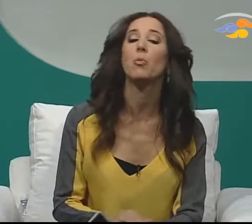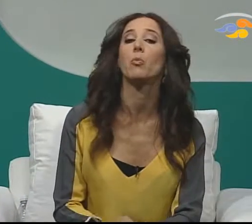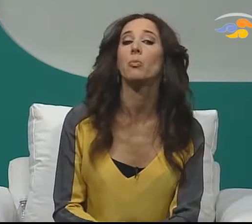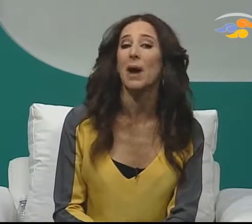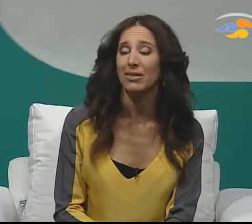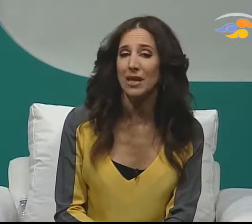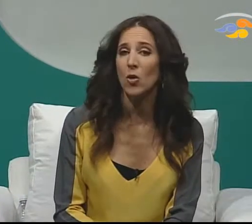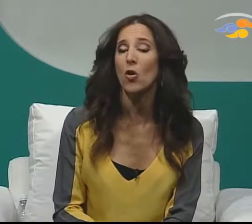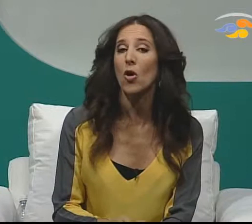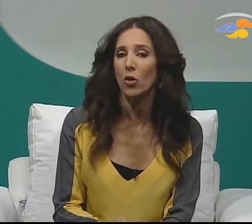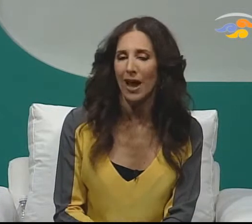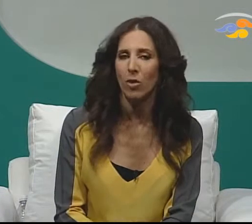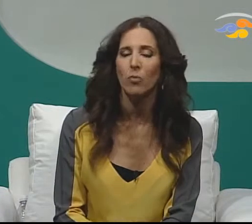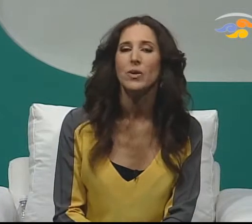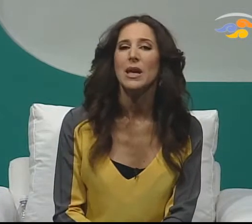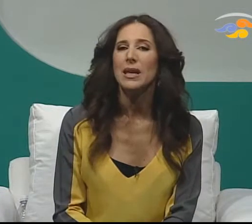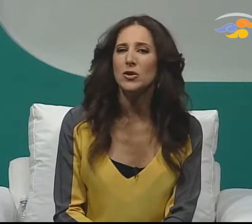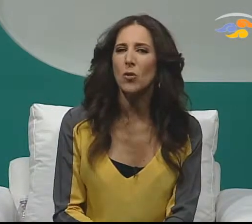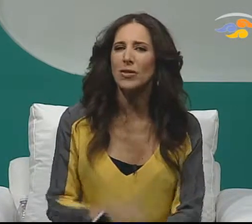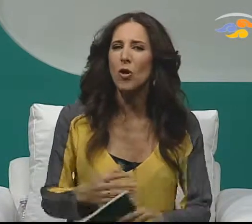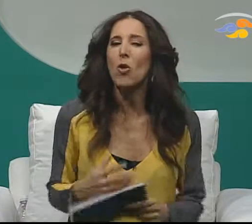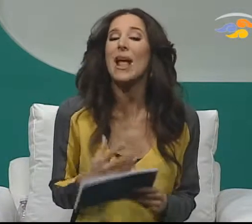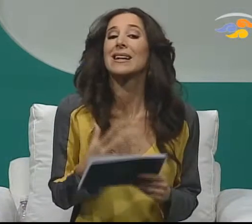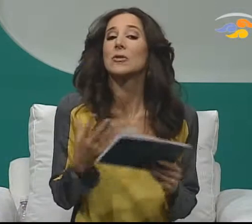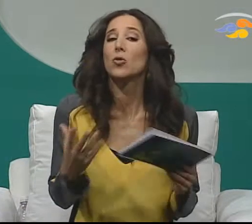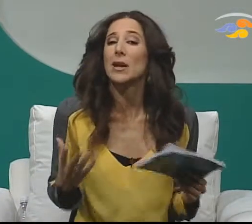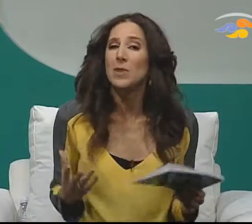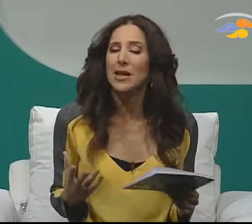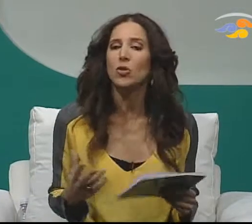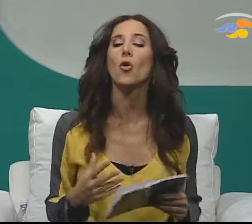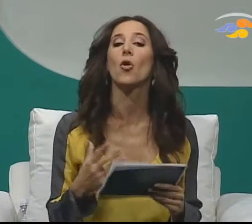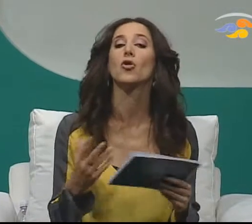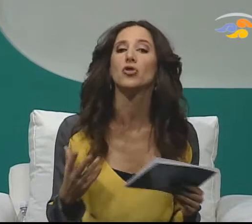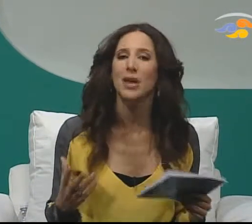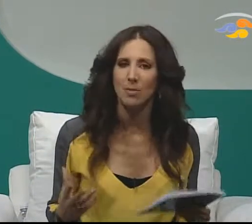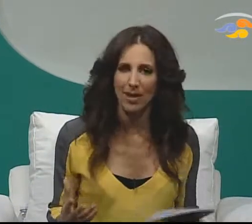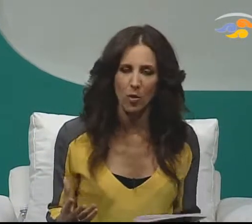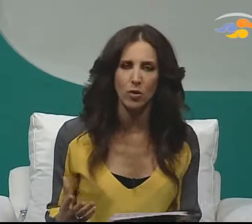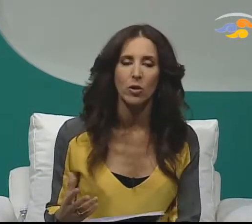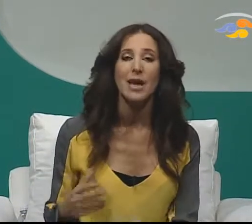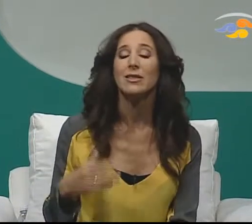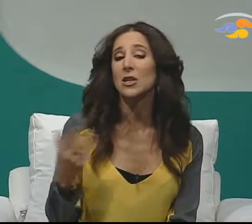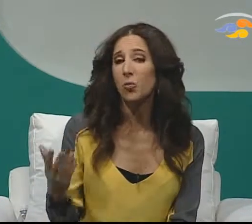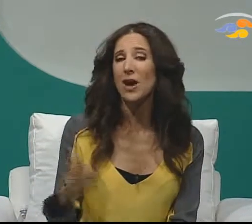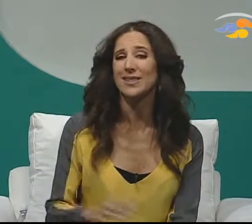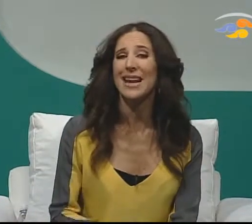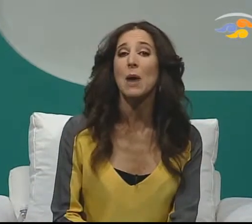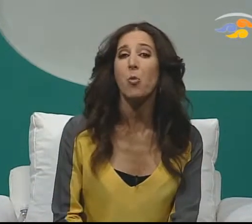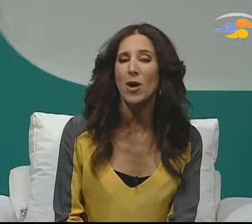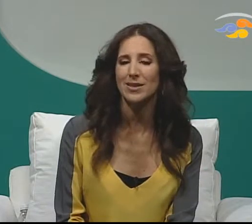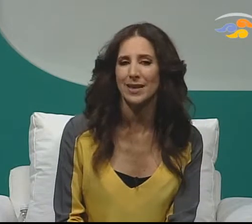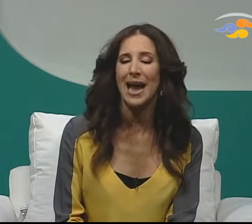del Partido Colorado y sobre todo el resurgimiento conservador